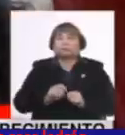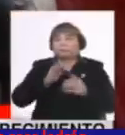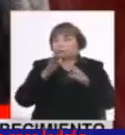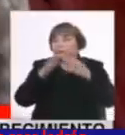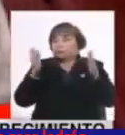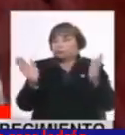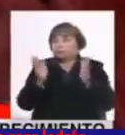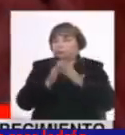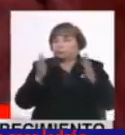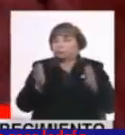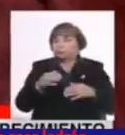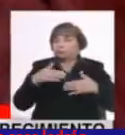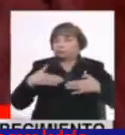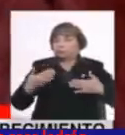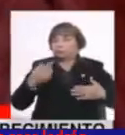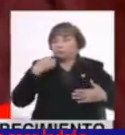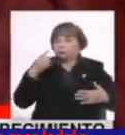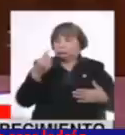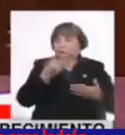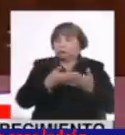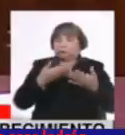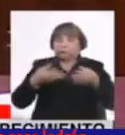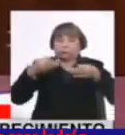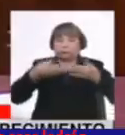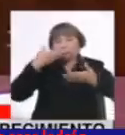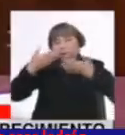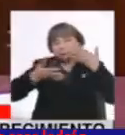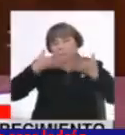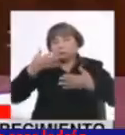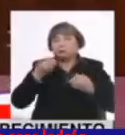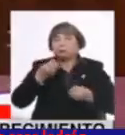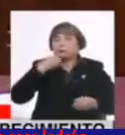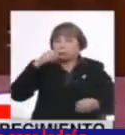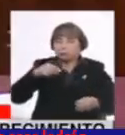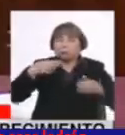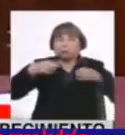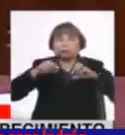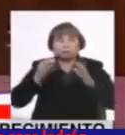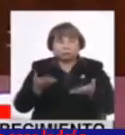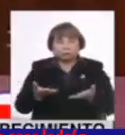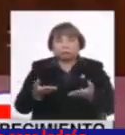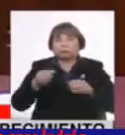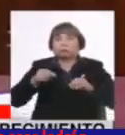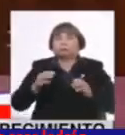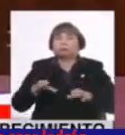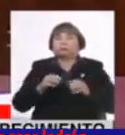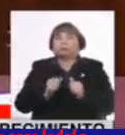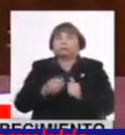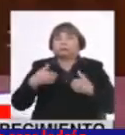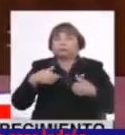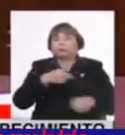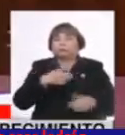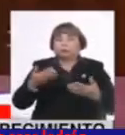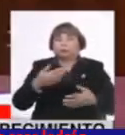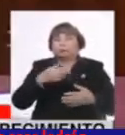España, piden mi récord migratorio. Señores, yo nunca he viajado fuera del país. Porque eso autoriza y estoy las aquí. Facultades que nos ha otorgado